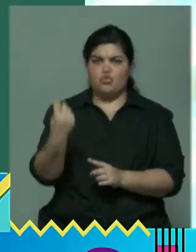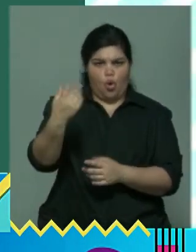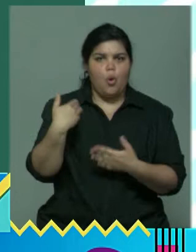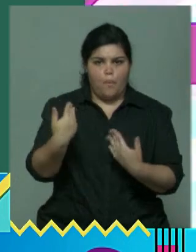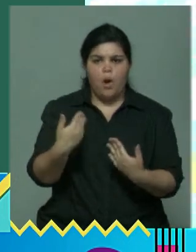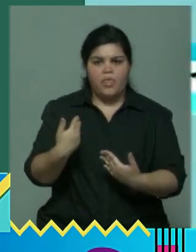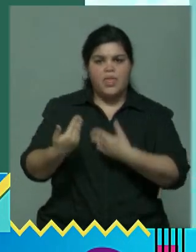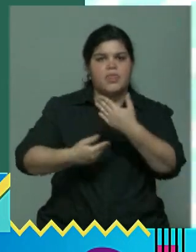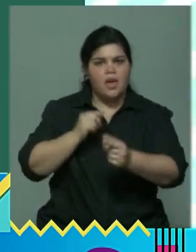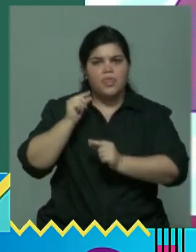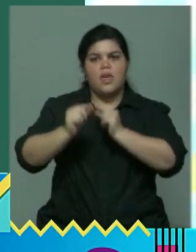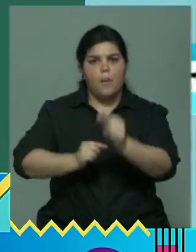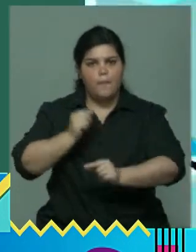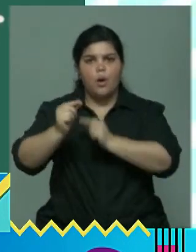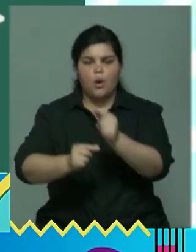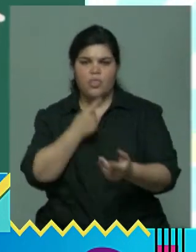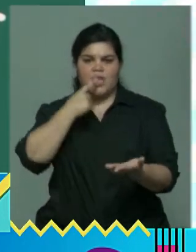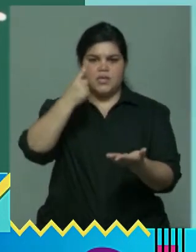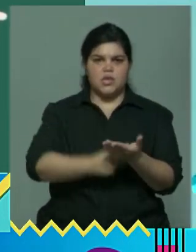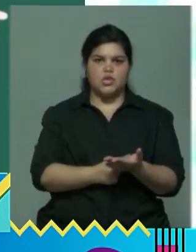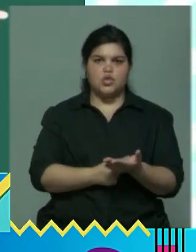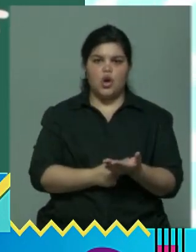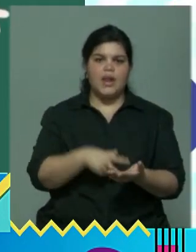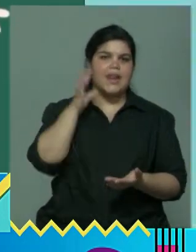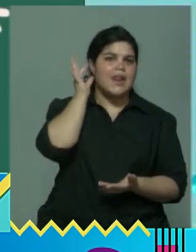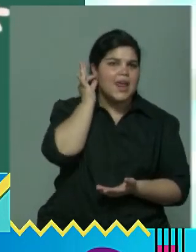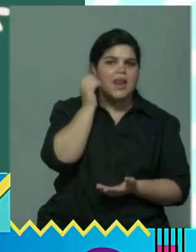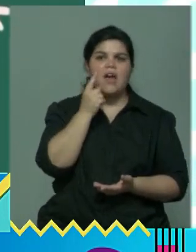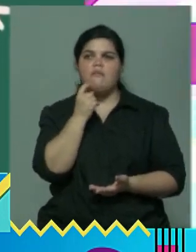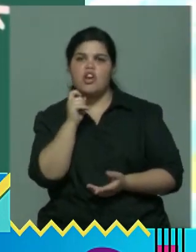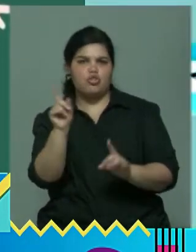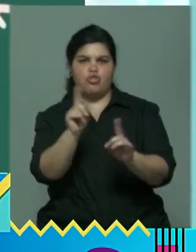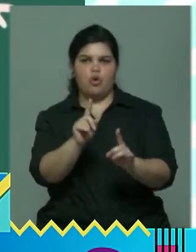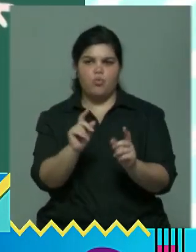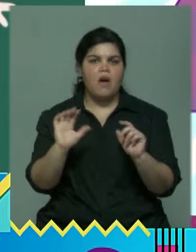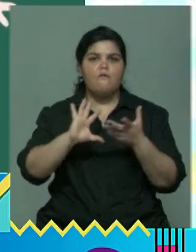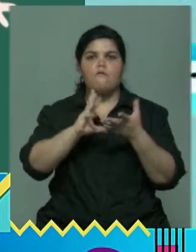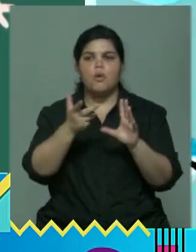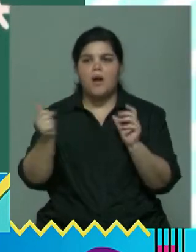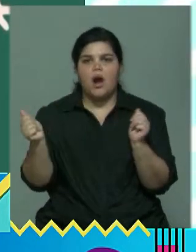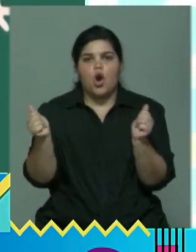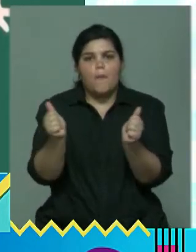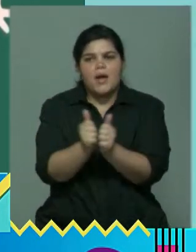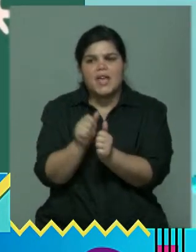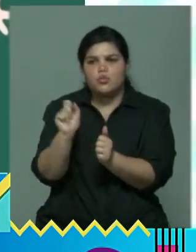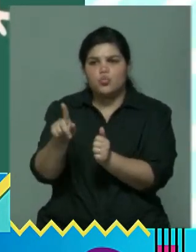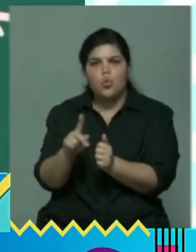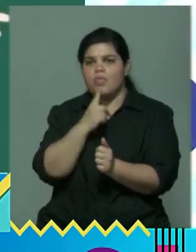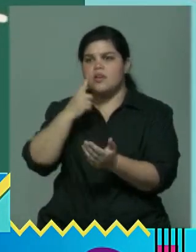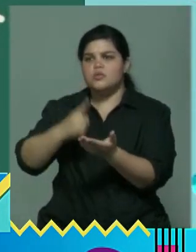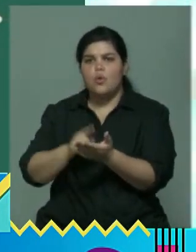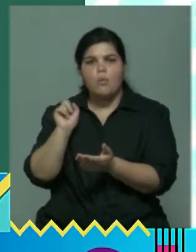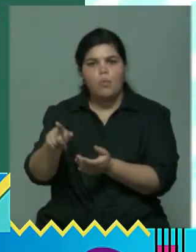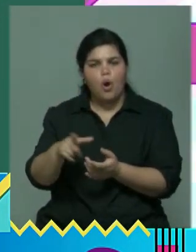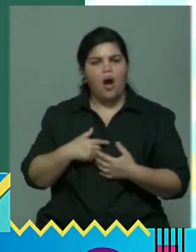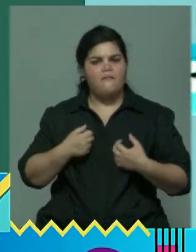tiempo, y lo que se está planteando no es una decisión por el niño o la niña, sino un acompañamiento, ¿no? Que es algo totalmente diferente. O sea, pensar